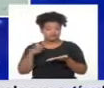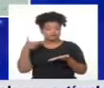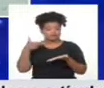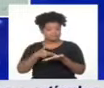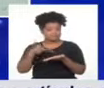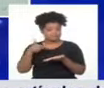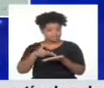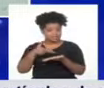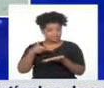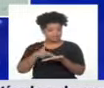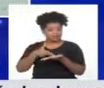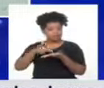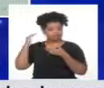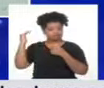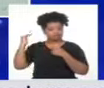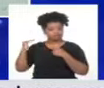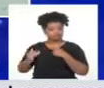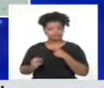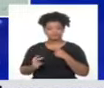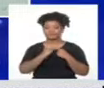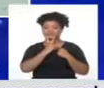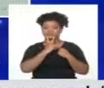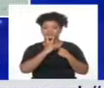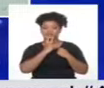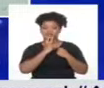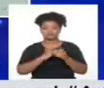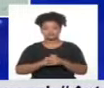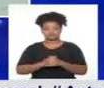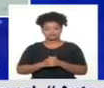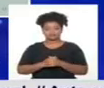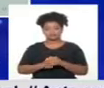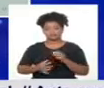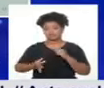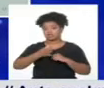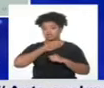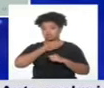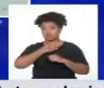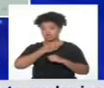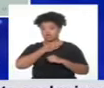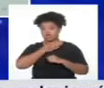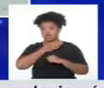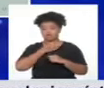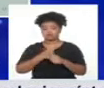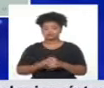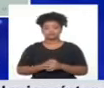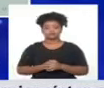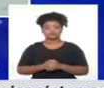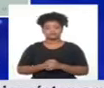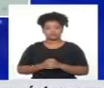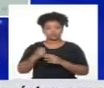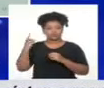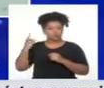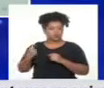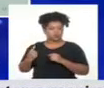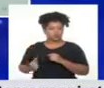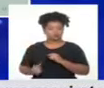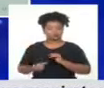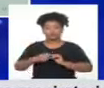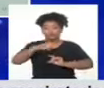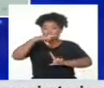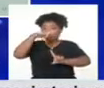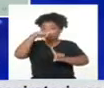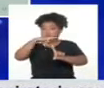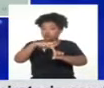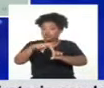de Cubita, Santa Cruz del Sur y Esmeralda con 1 cada uno. Las Tunas,